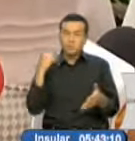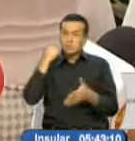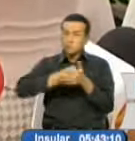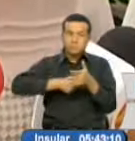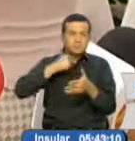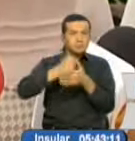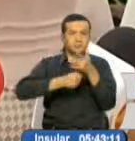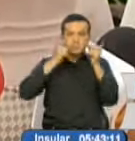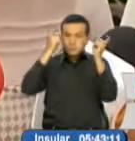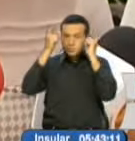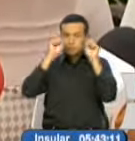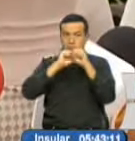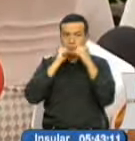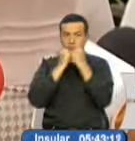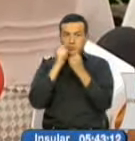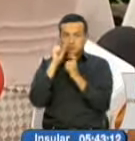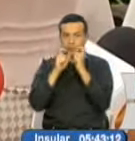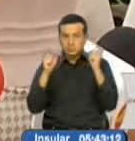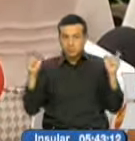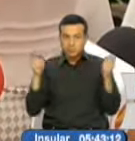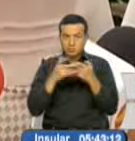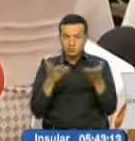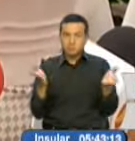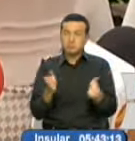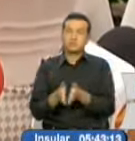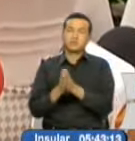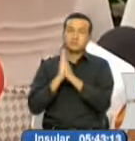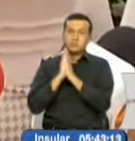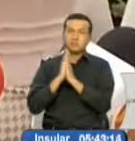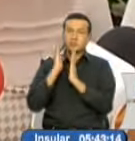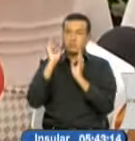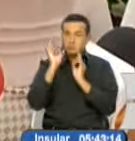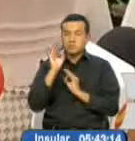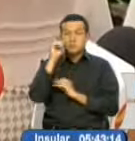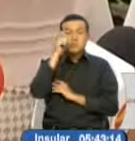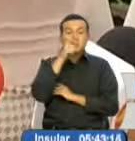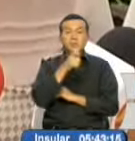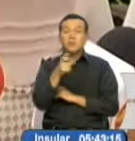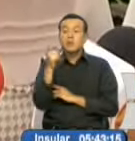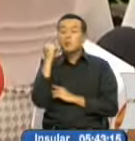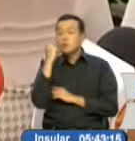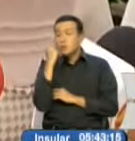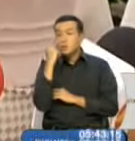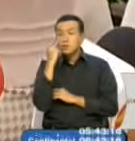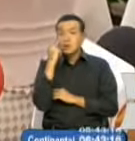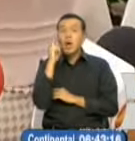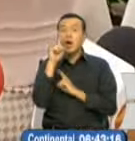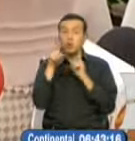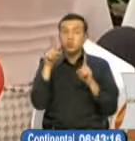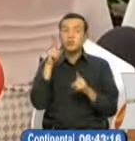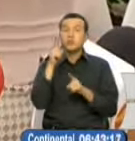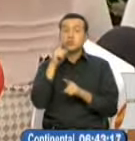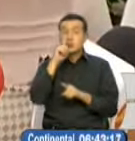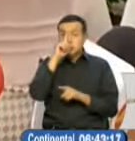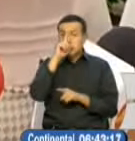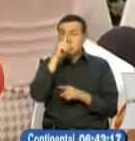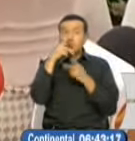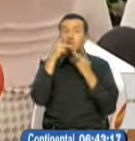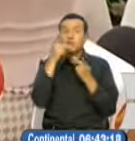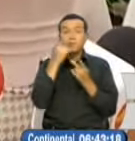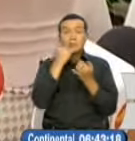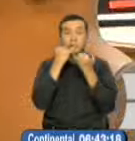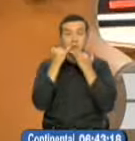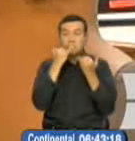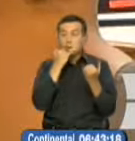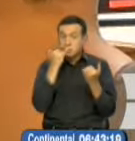el control social ciudadano, y pedir la fiscalización de aquellos malos funcionarios que han actuado en contra